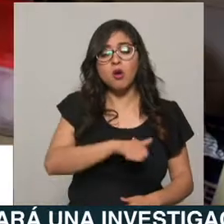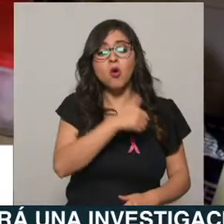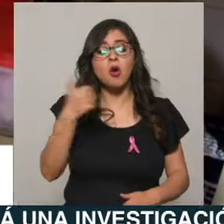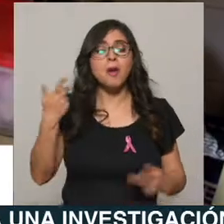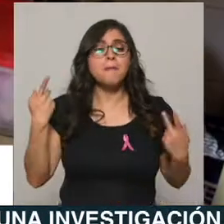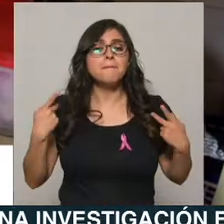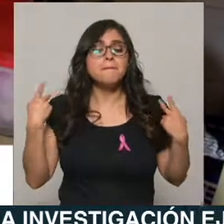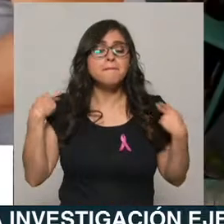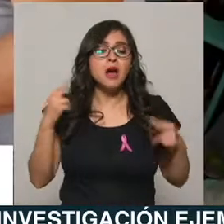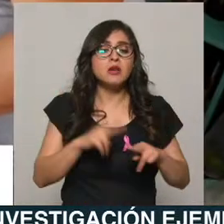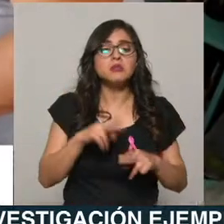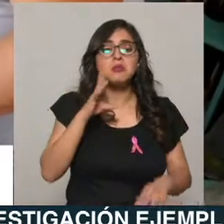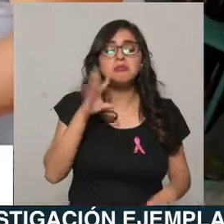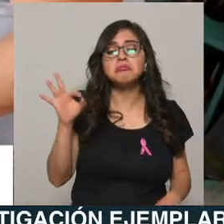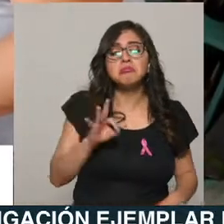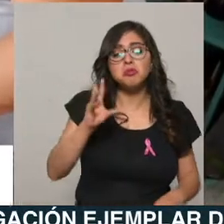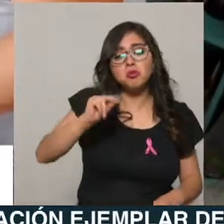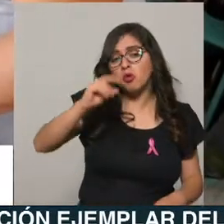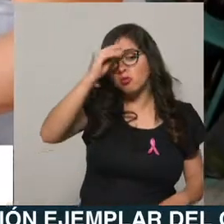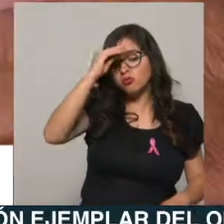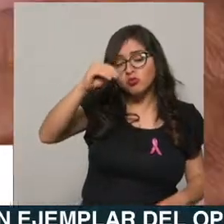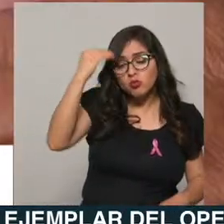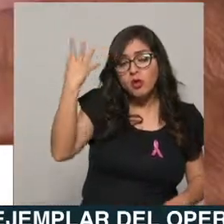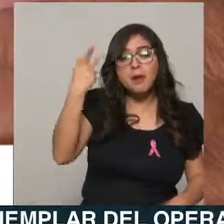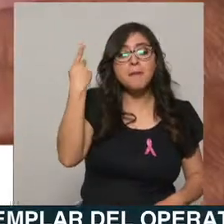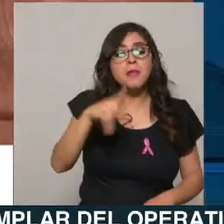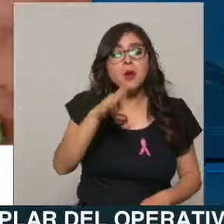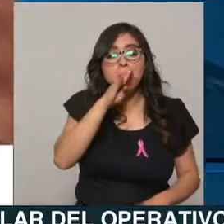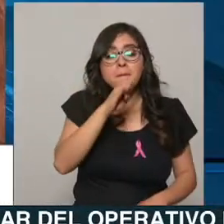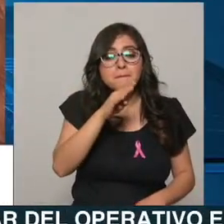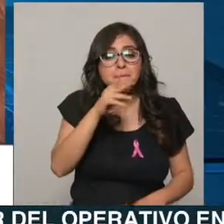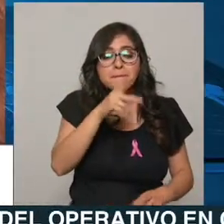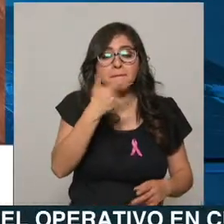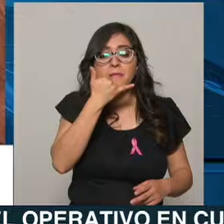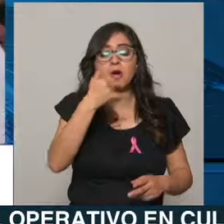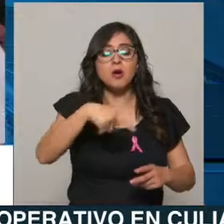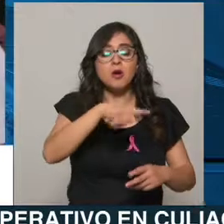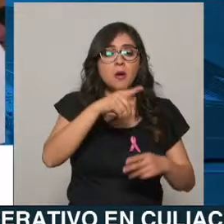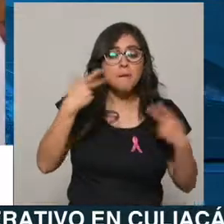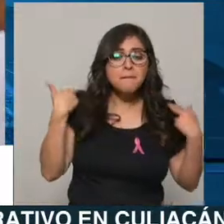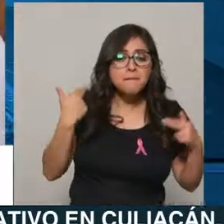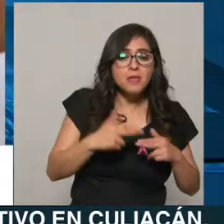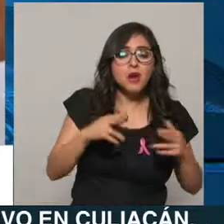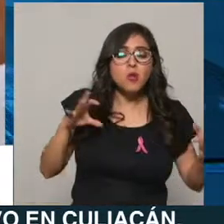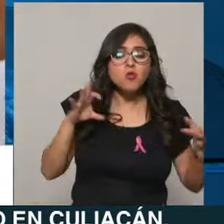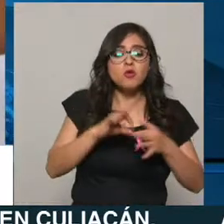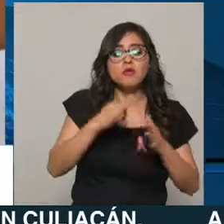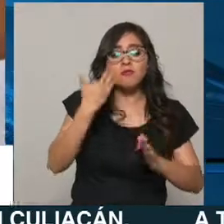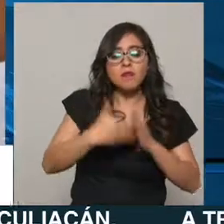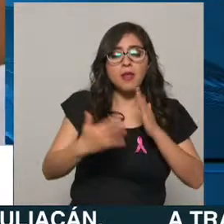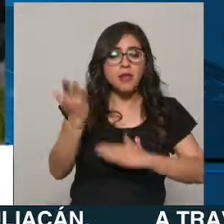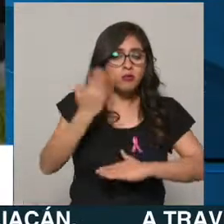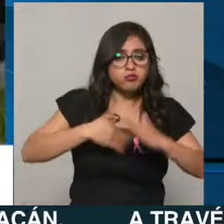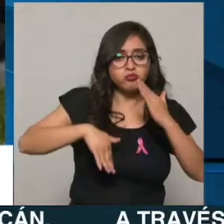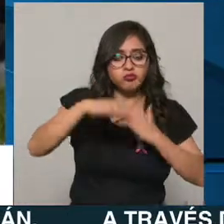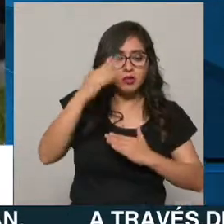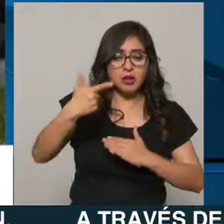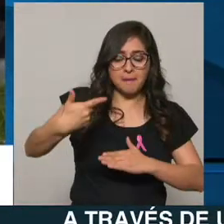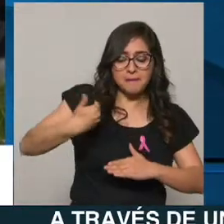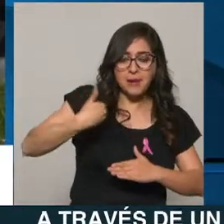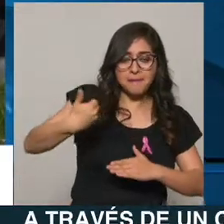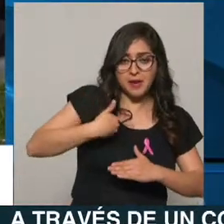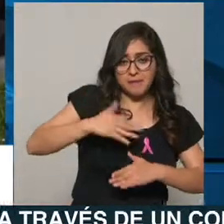sucedía, nomás termino, lo que sucedía con nuestros perros es que te veían para arriba, te veían con posibilidades, te veían con capacidades y te exigían.